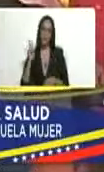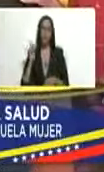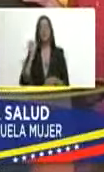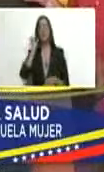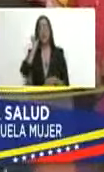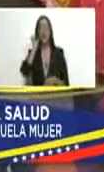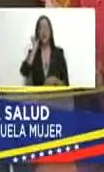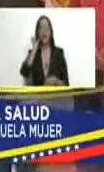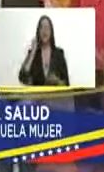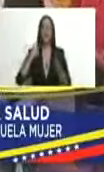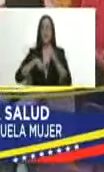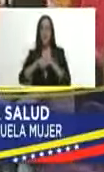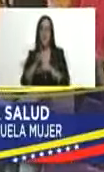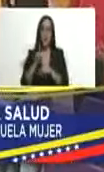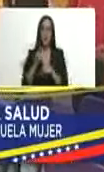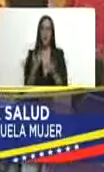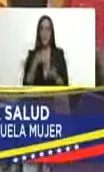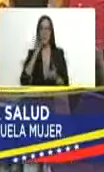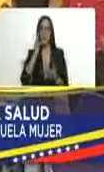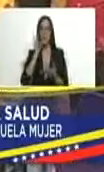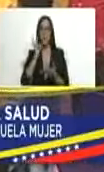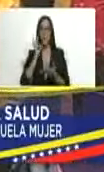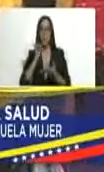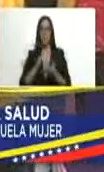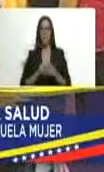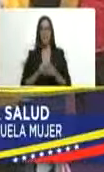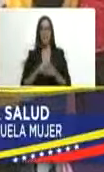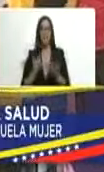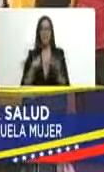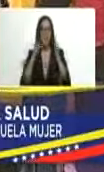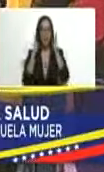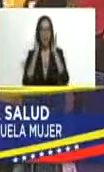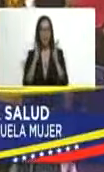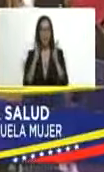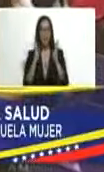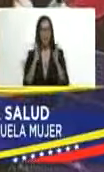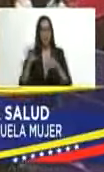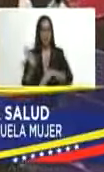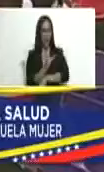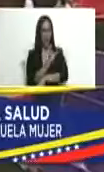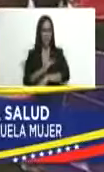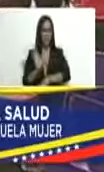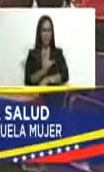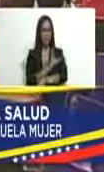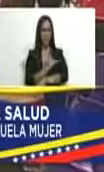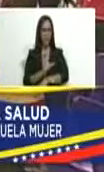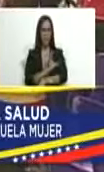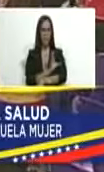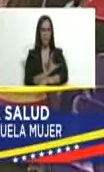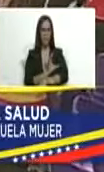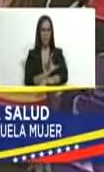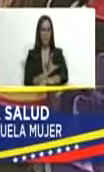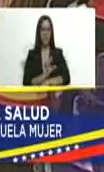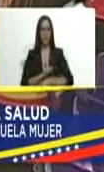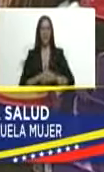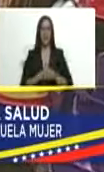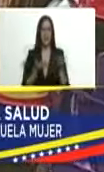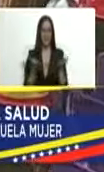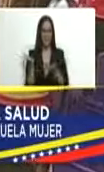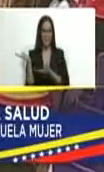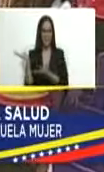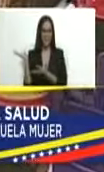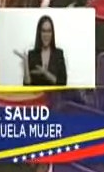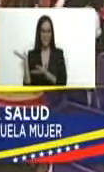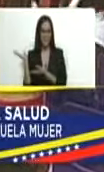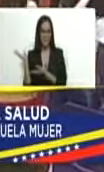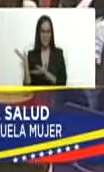Mujer. Me voy a tomar mi cafecito y vamos a dedicarle una canción en parranda. ¡Adelante!